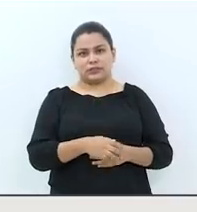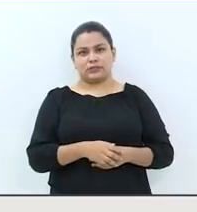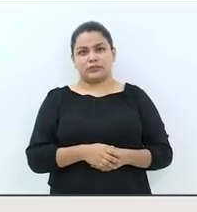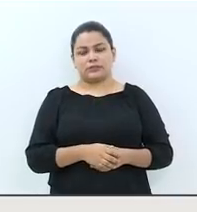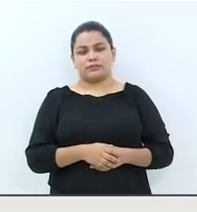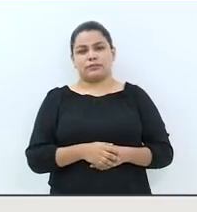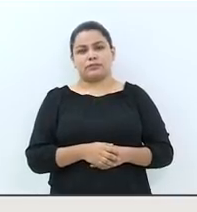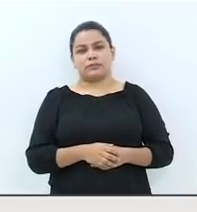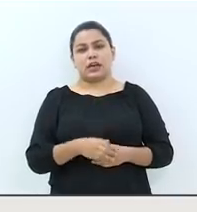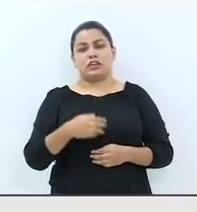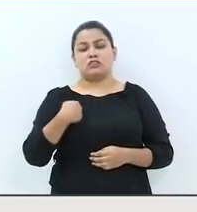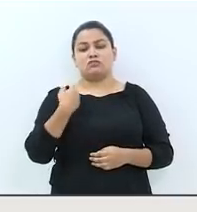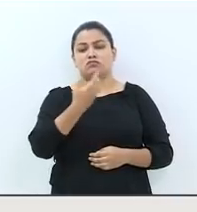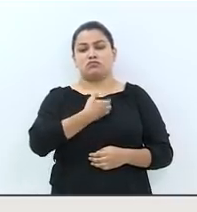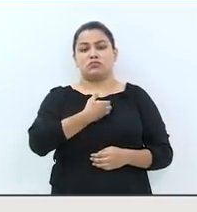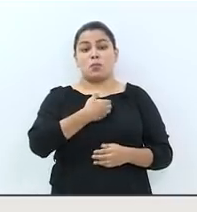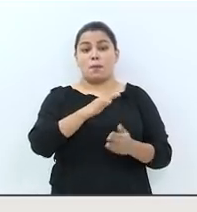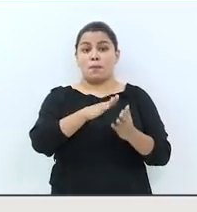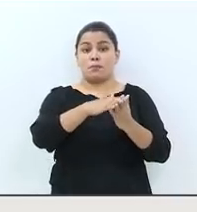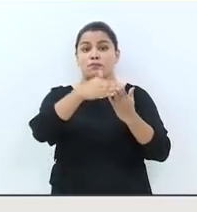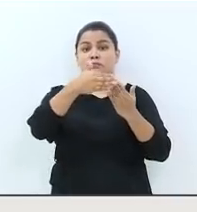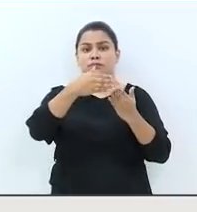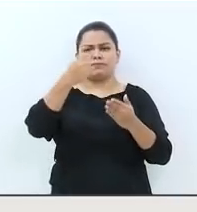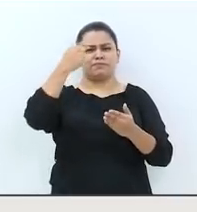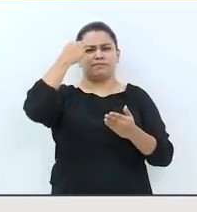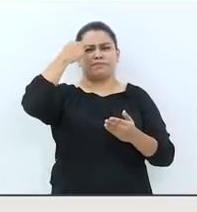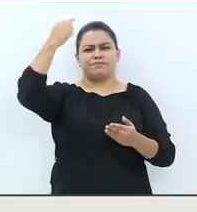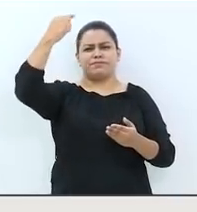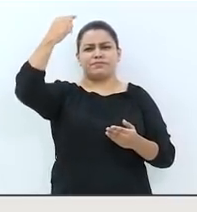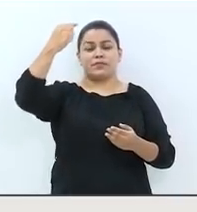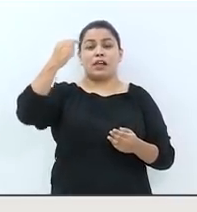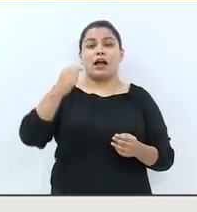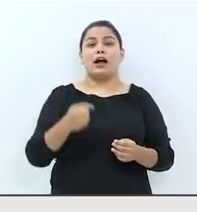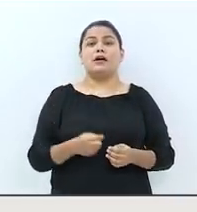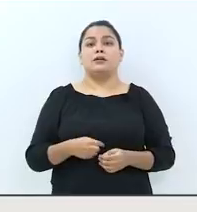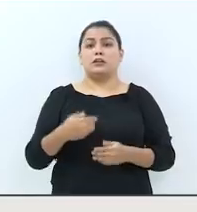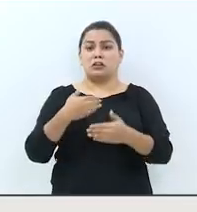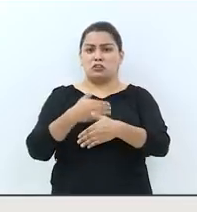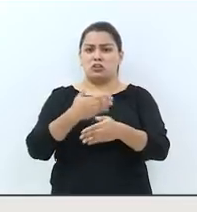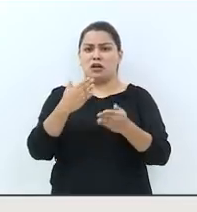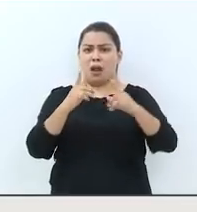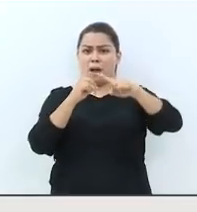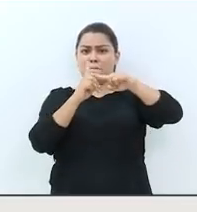donde el MET plantea esta idea genial, que es el clima del aula positiva.